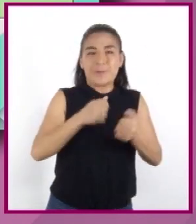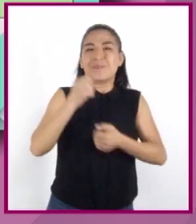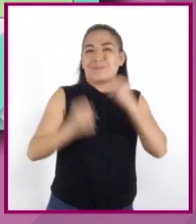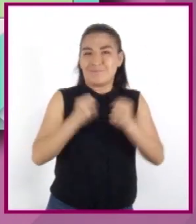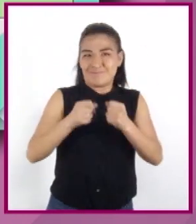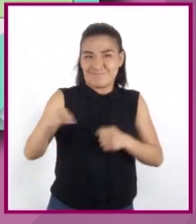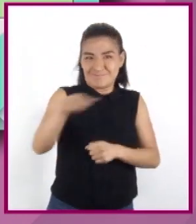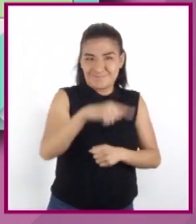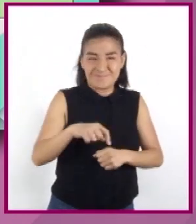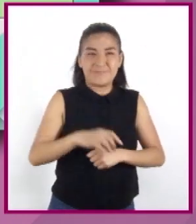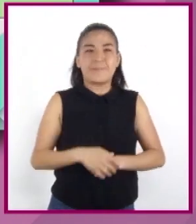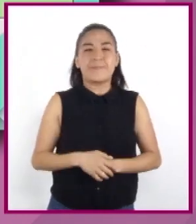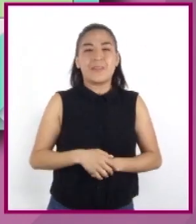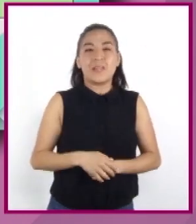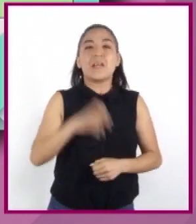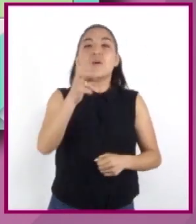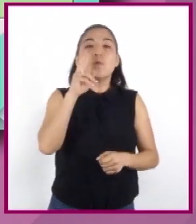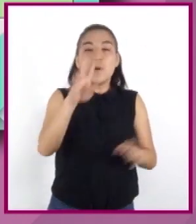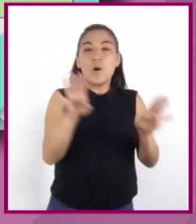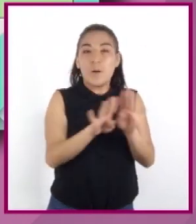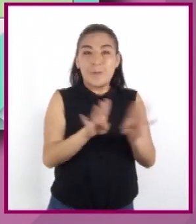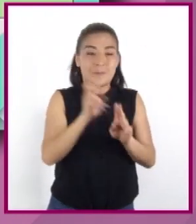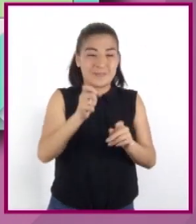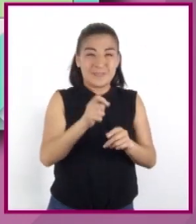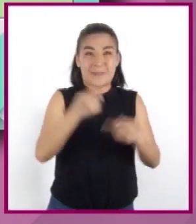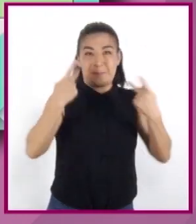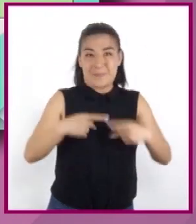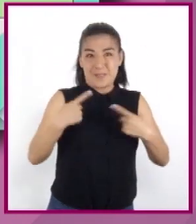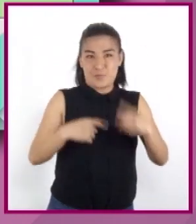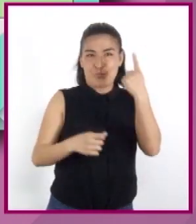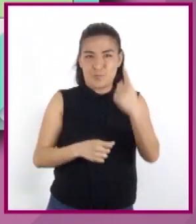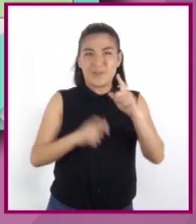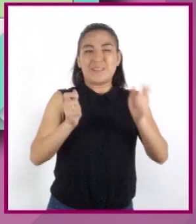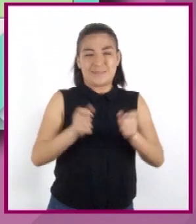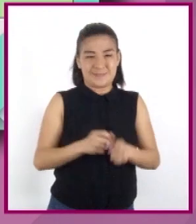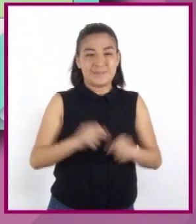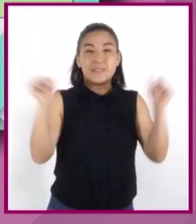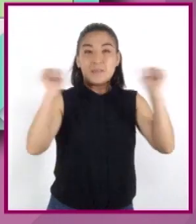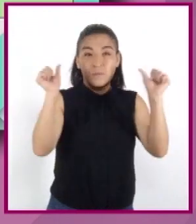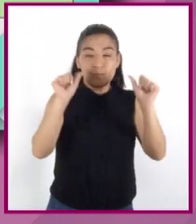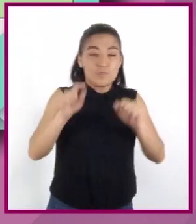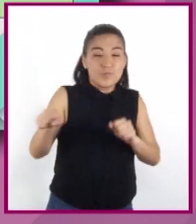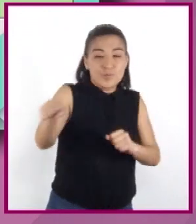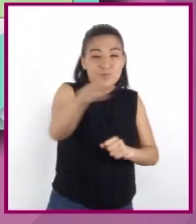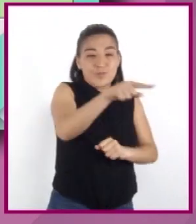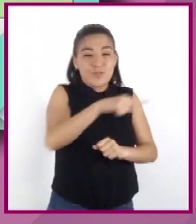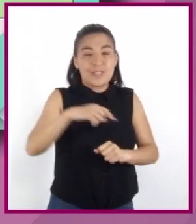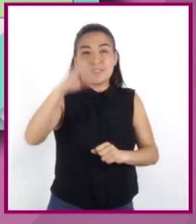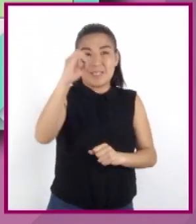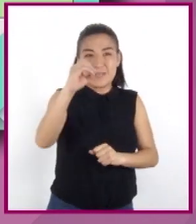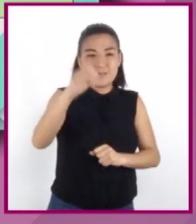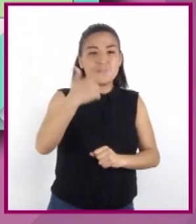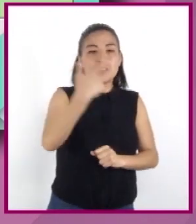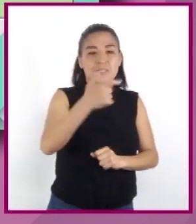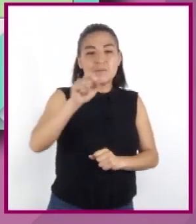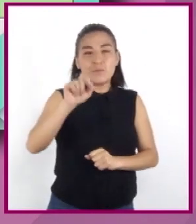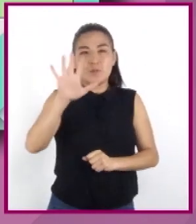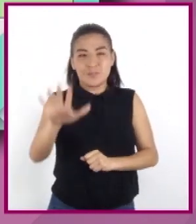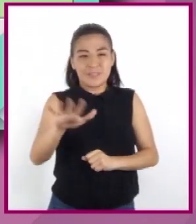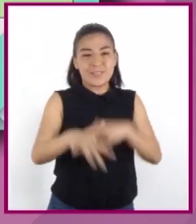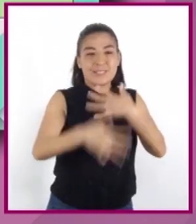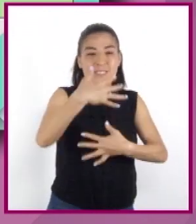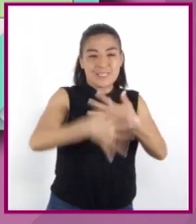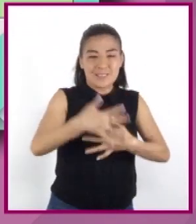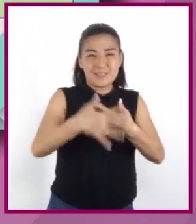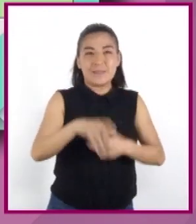Ahora, el desplazamiento registrado de la persona 1 fue de 0, 7.5,